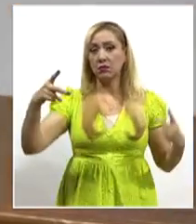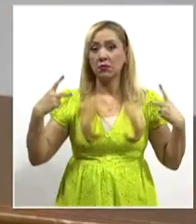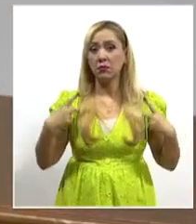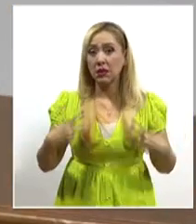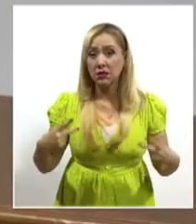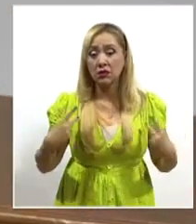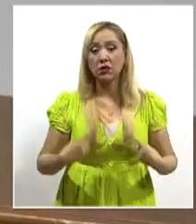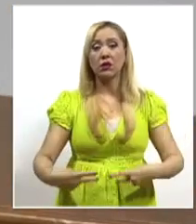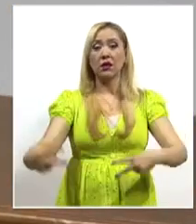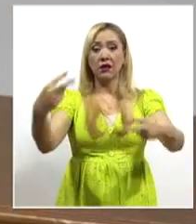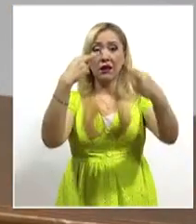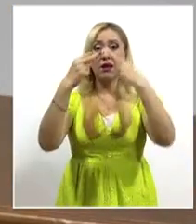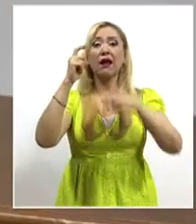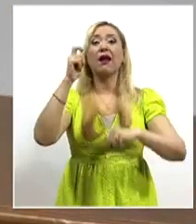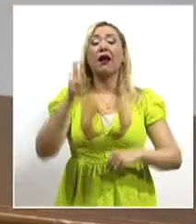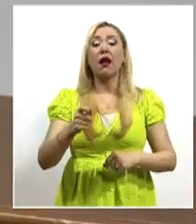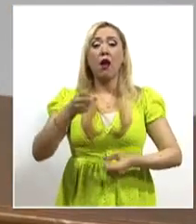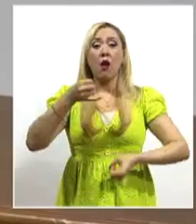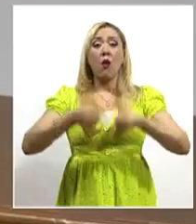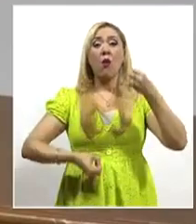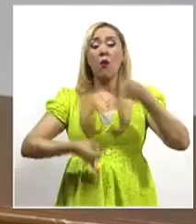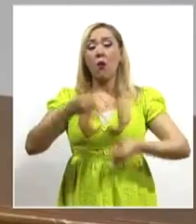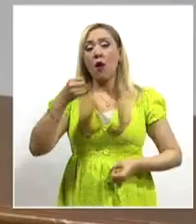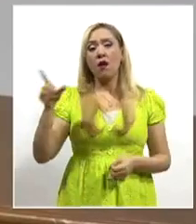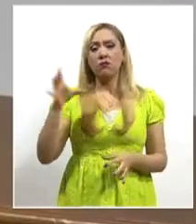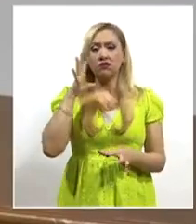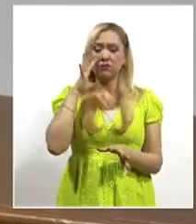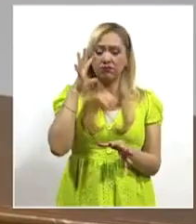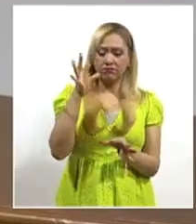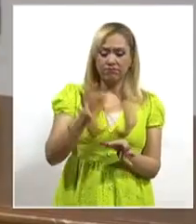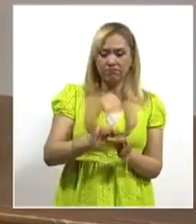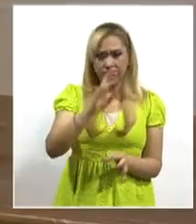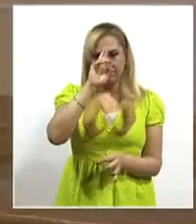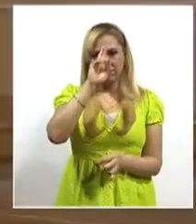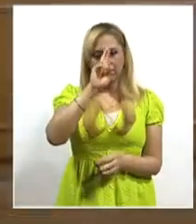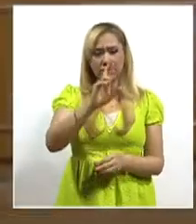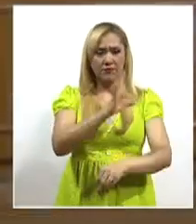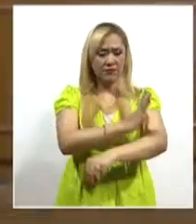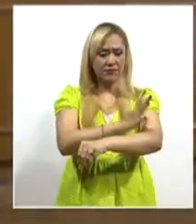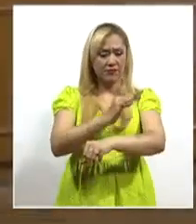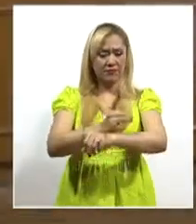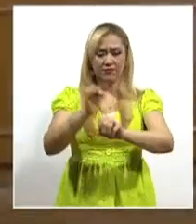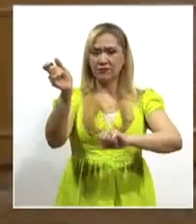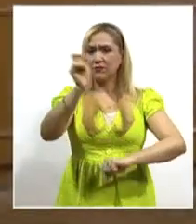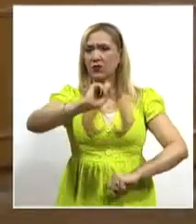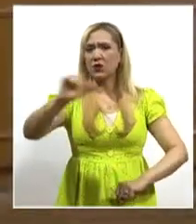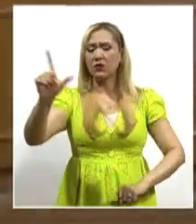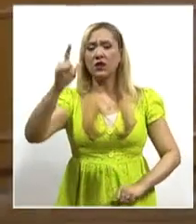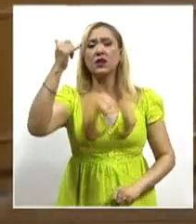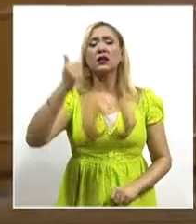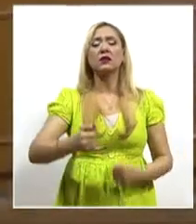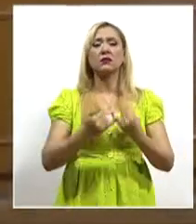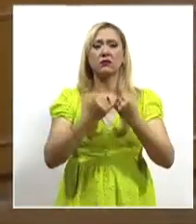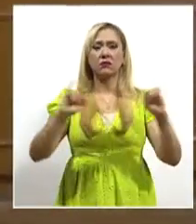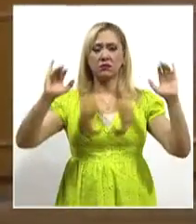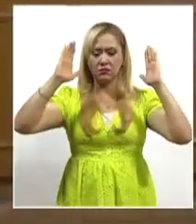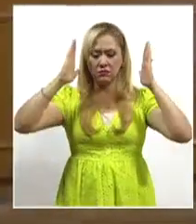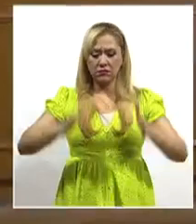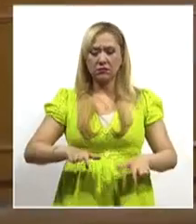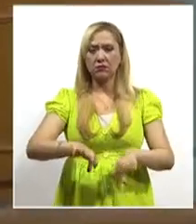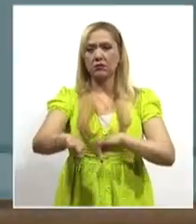que se emiten provienen de juzgadores comprometidos con los principios de ética, pero sobre todo con la independencia